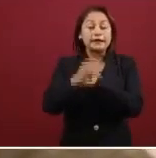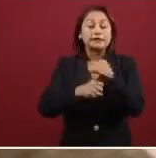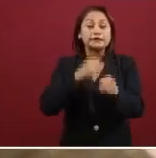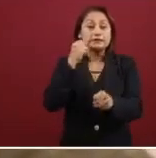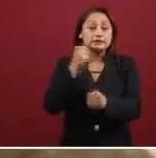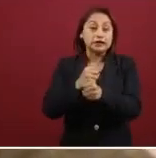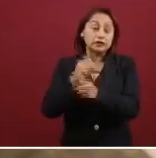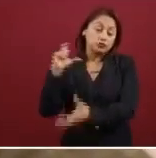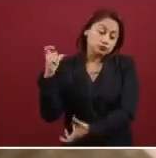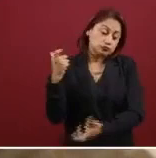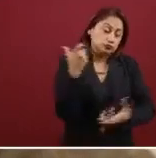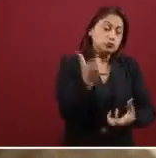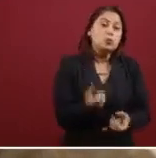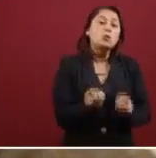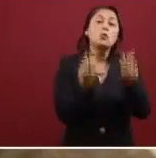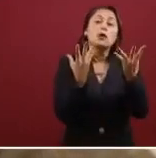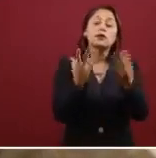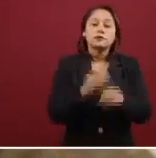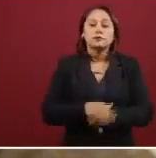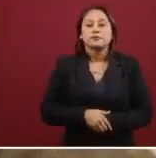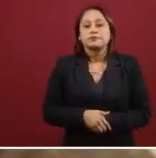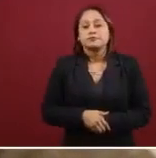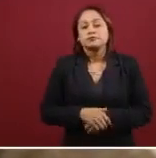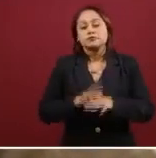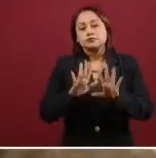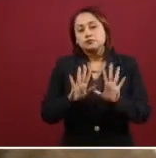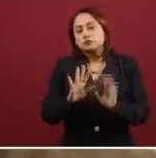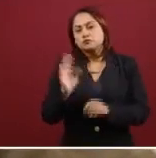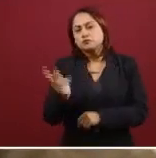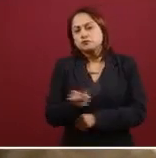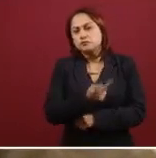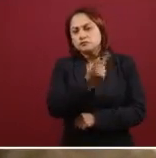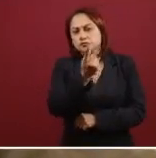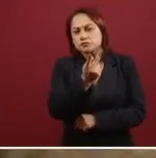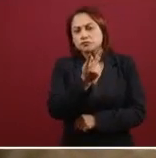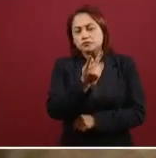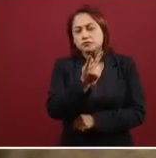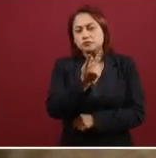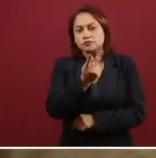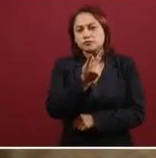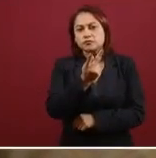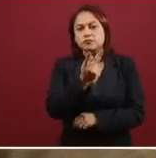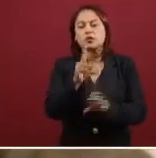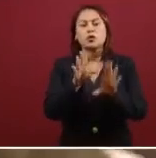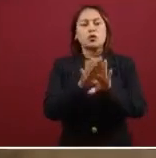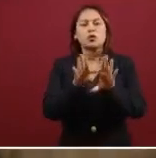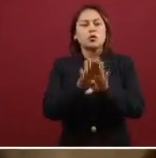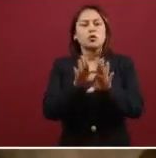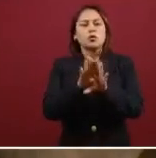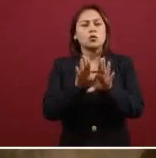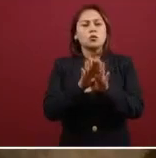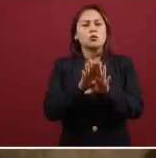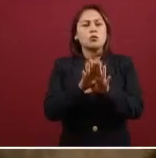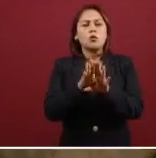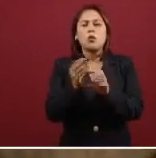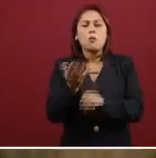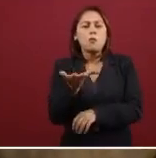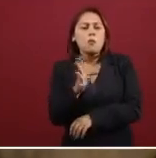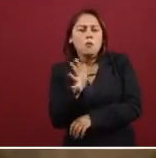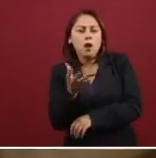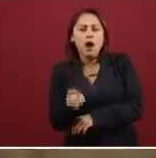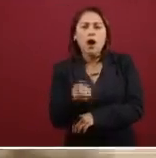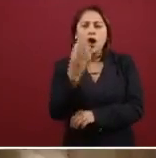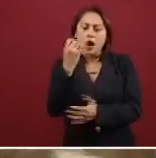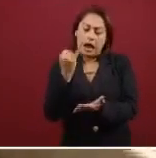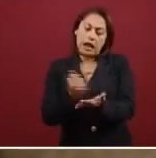también cómo o cuáles serían las cifras de reducir la carga fiscal a Pemex, digamos,